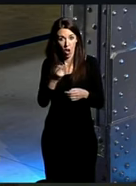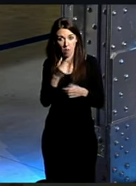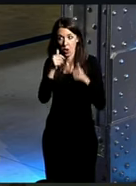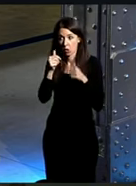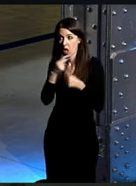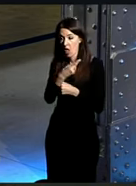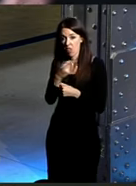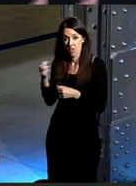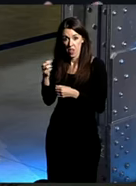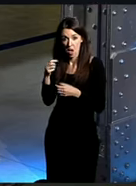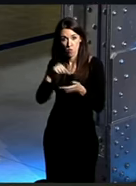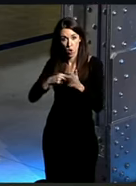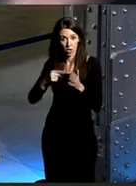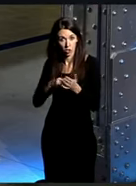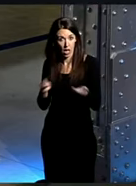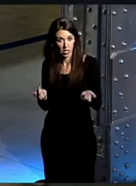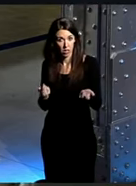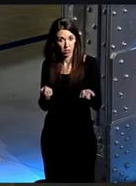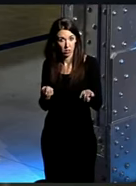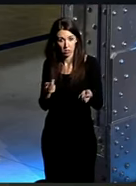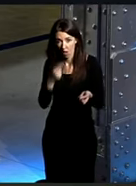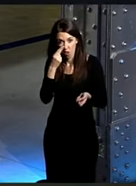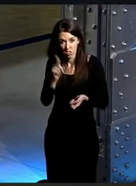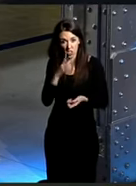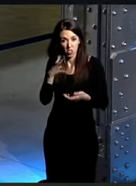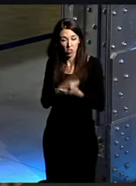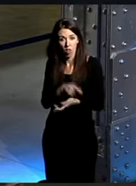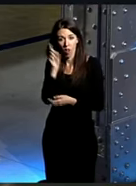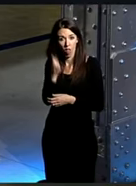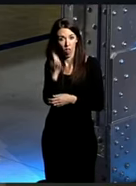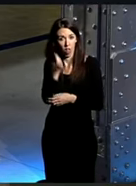más en la Universidad de Buenos Aires, en la carrera de comunicación, a nadie le importa nada, todos siguen enseñando